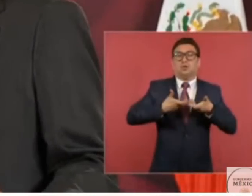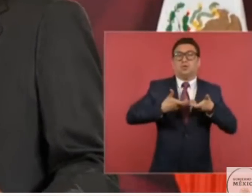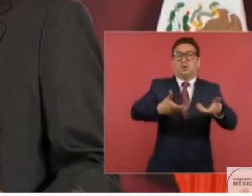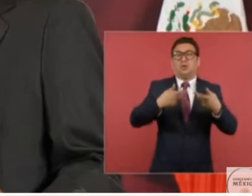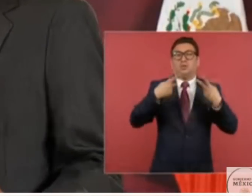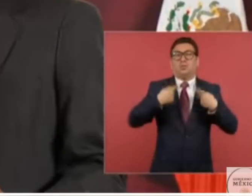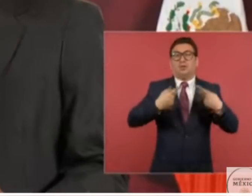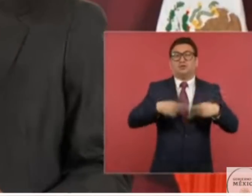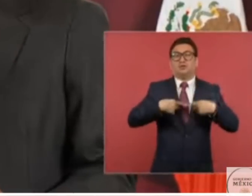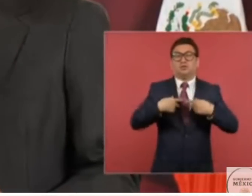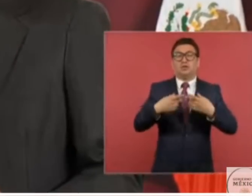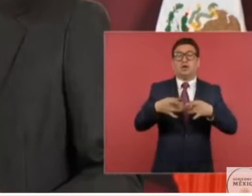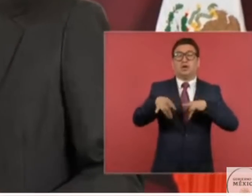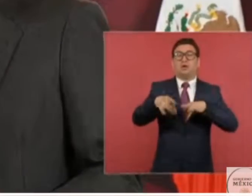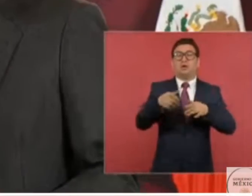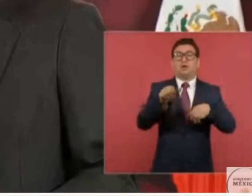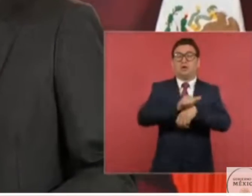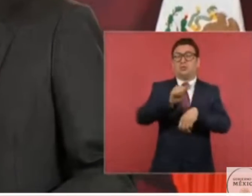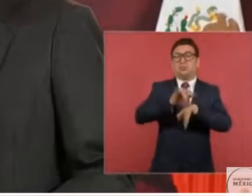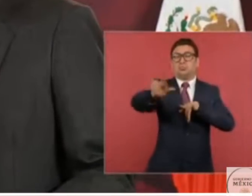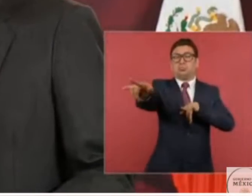y los que venden